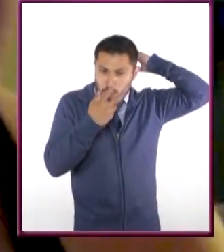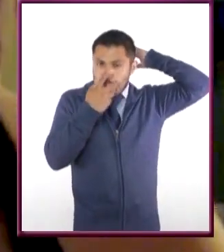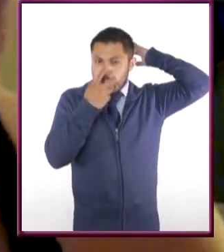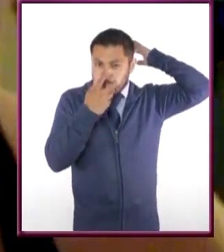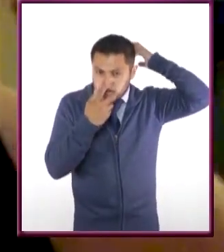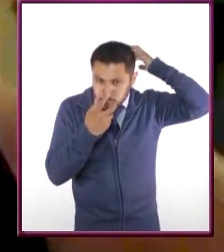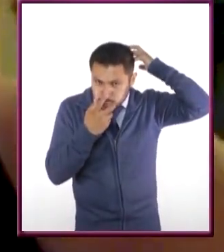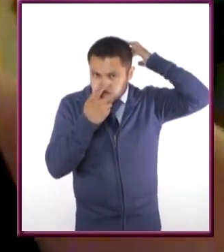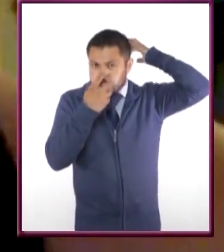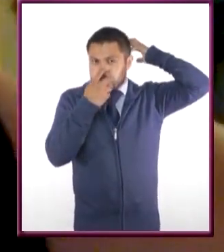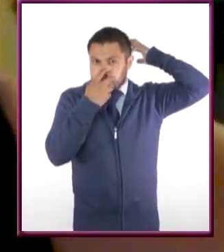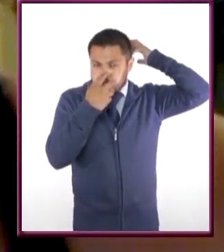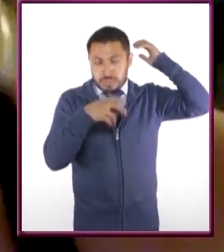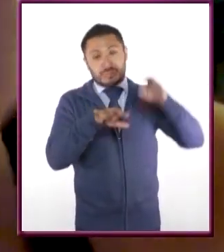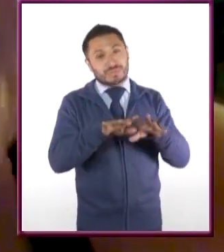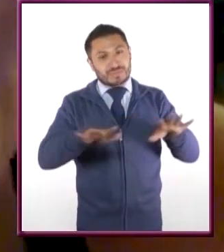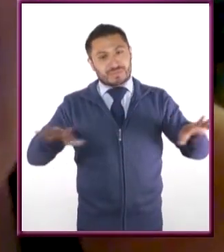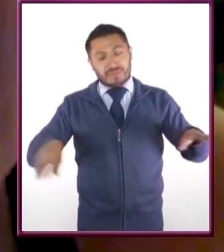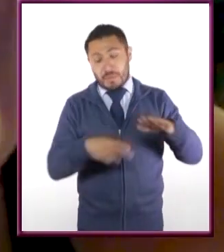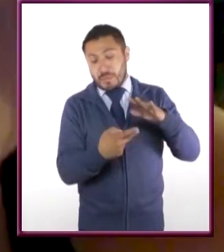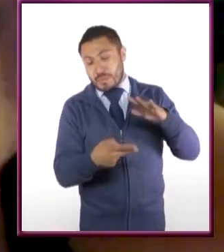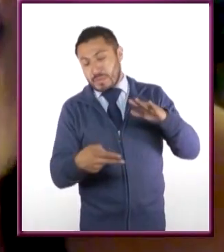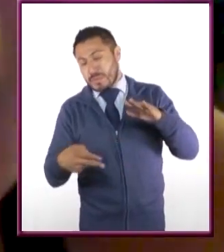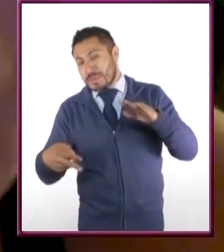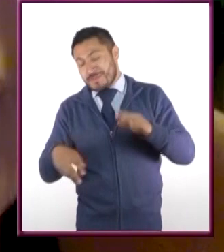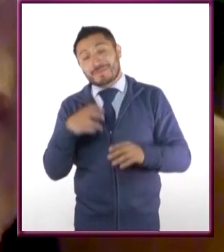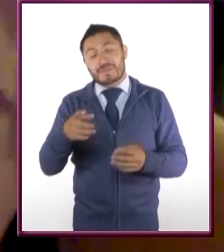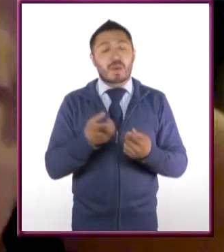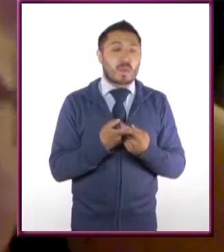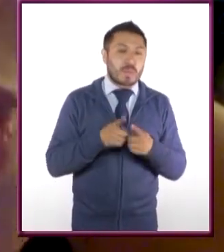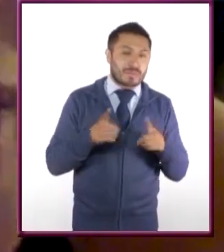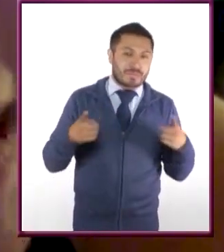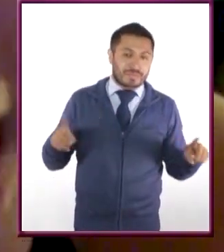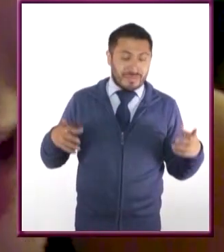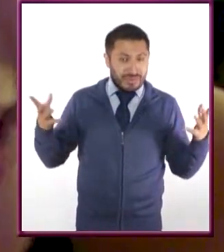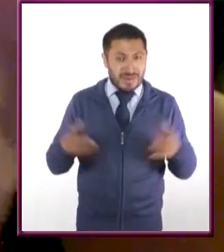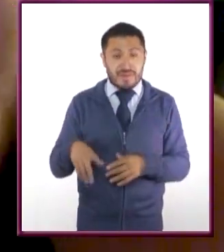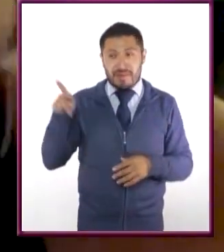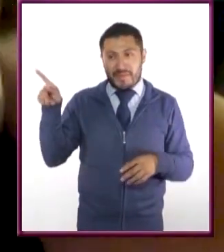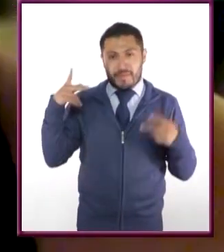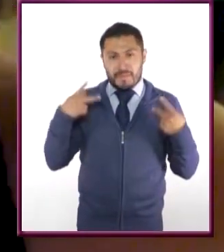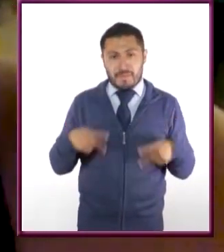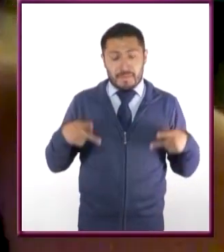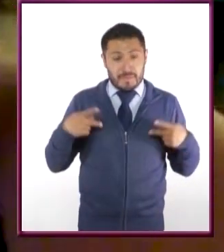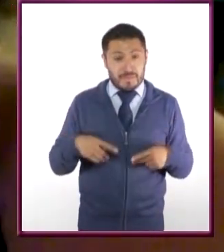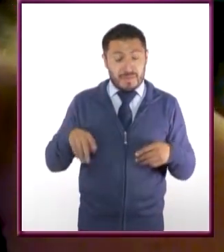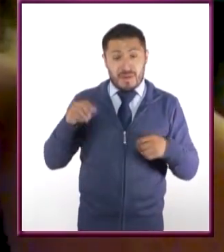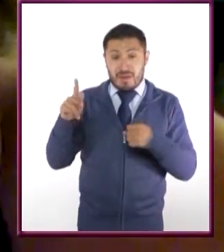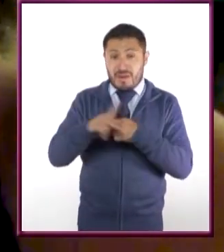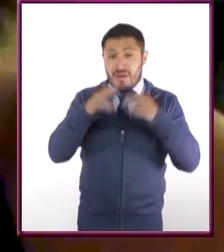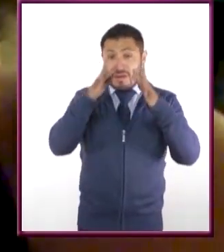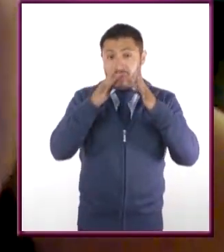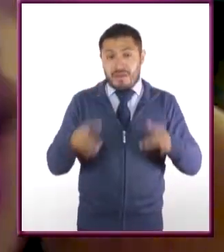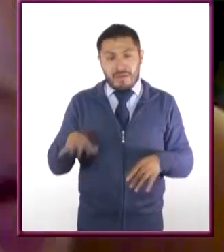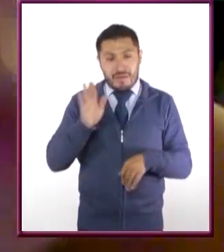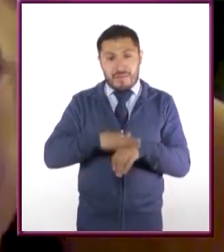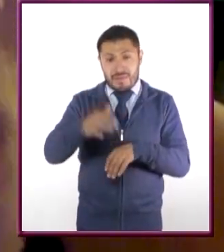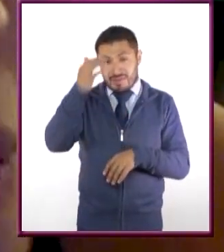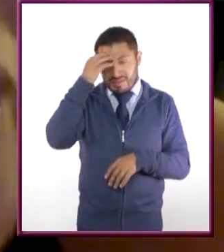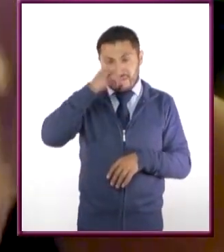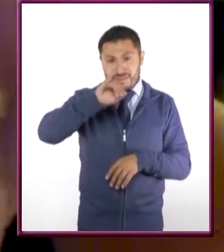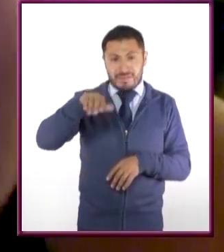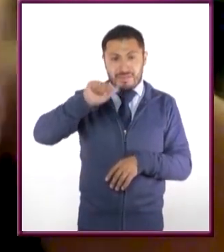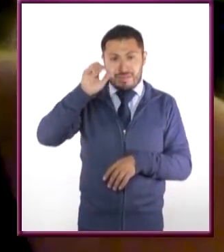que está sumergiéndose, pues fue desarrollado por los franceses. Uno de los más conocidos es Jacques